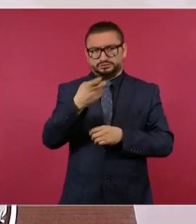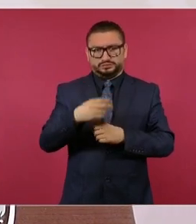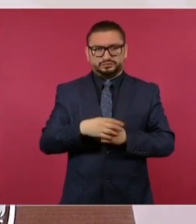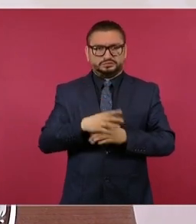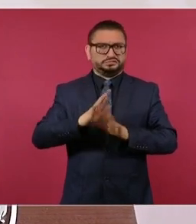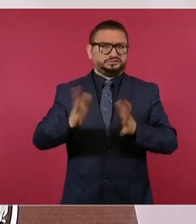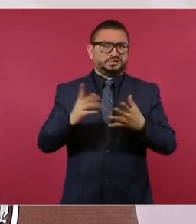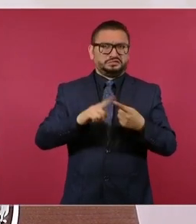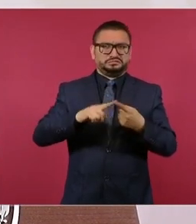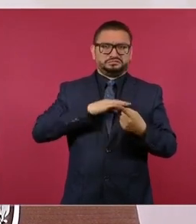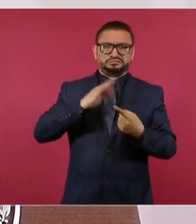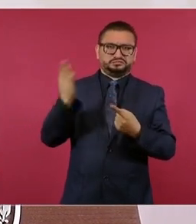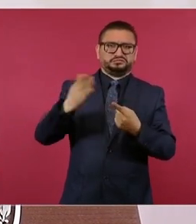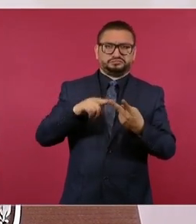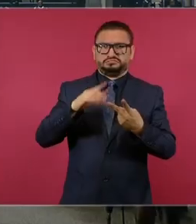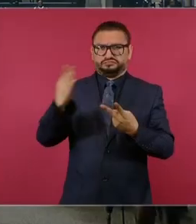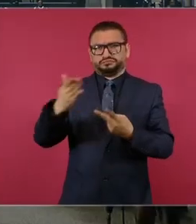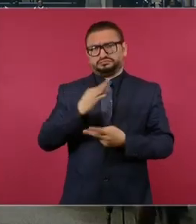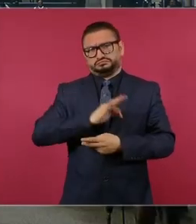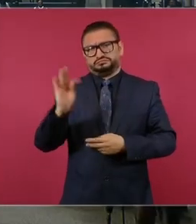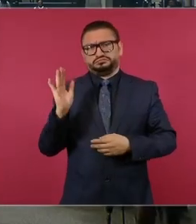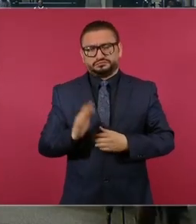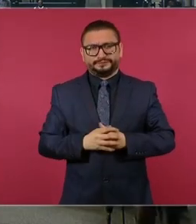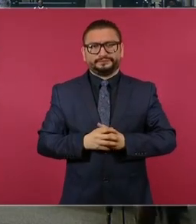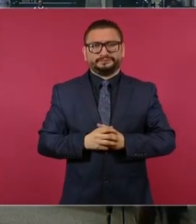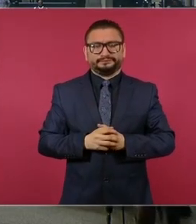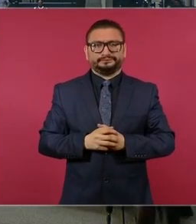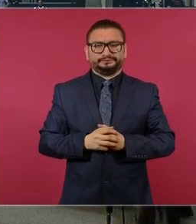Si ya estamos en esto, pues vamos.